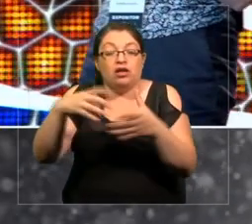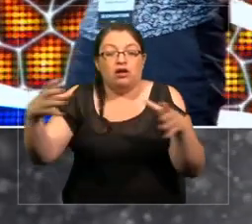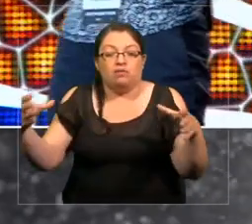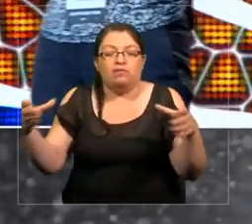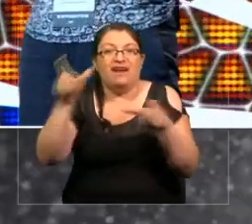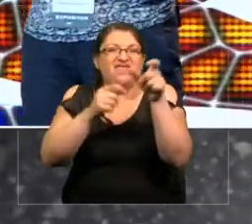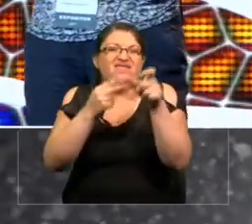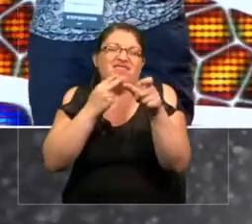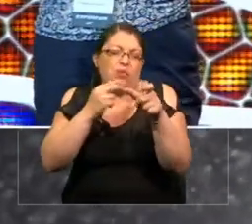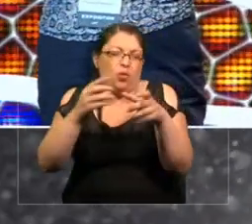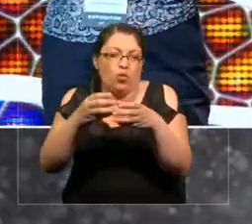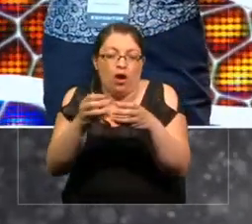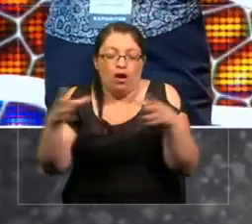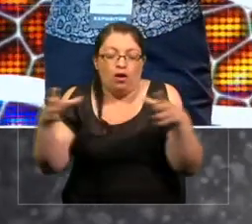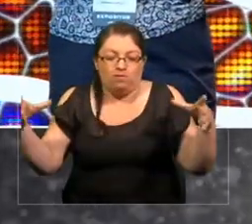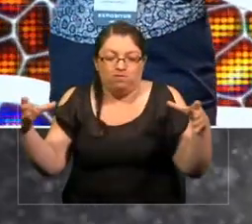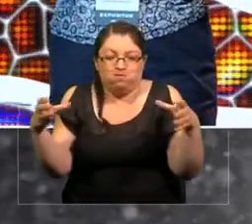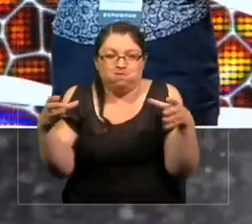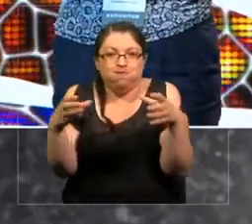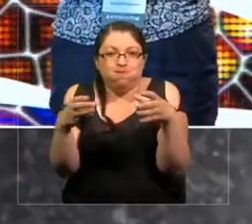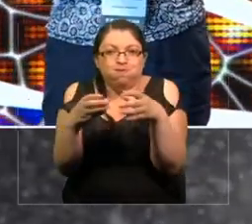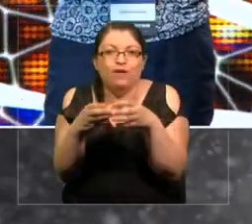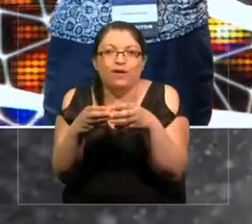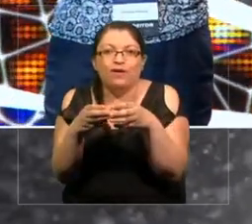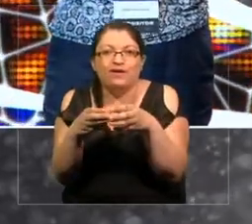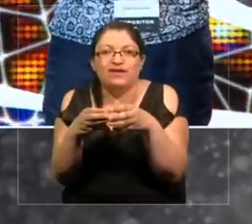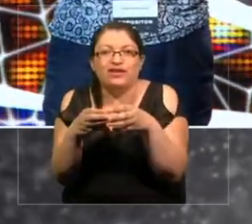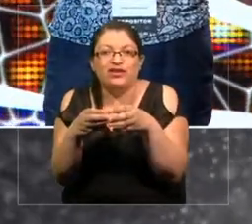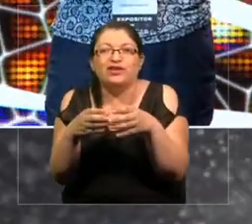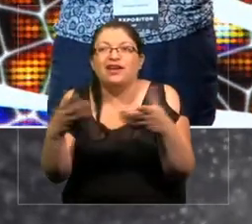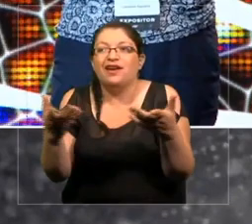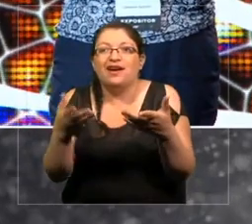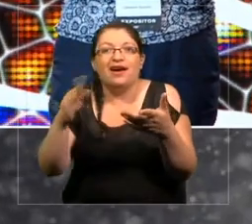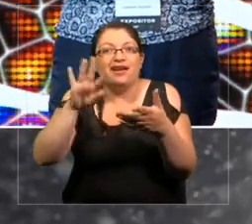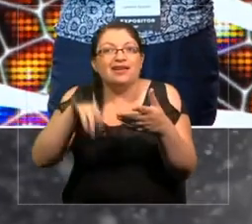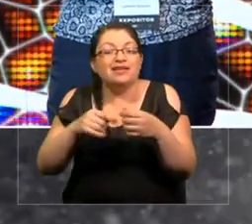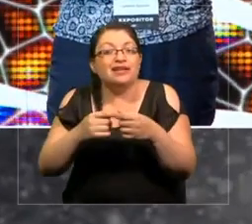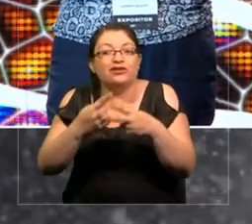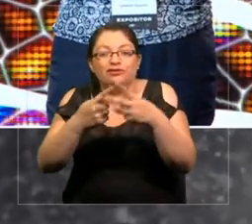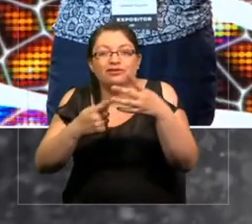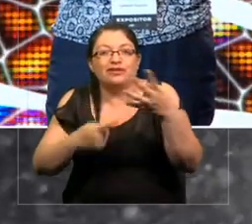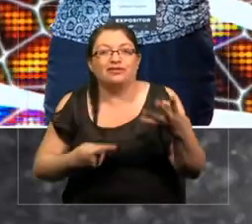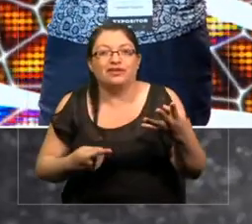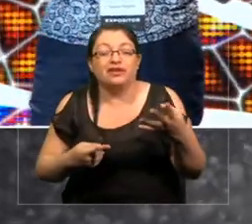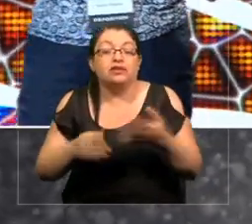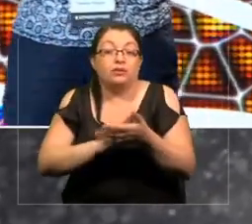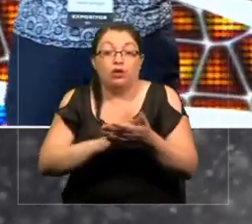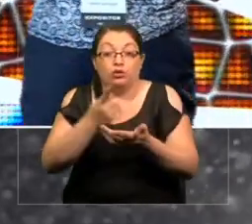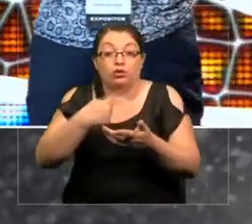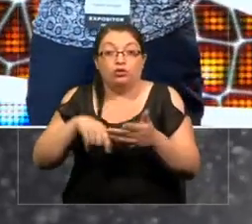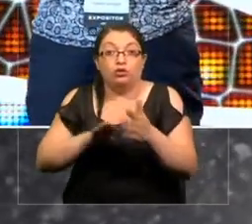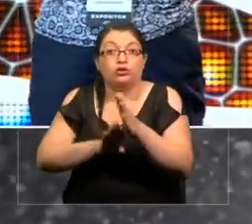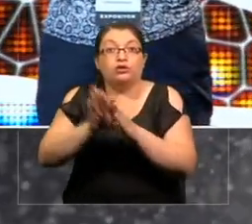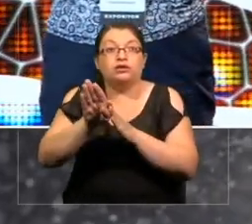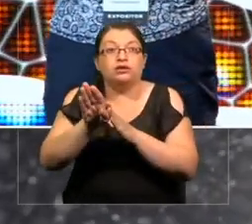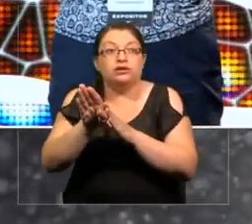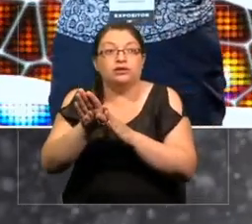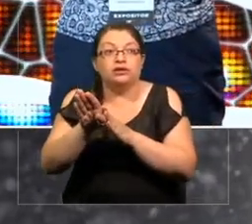las virtudes de la densidad y la complejidad son múltiples porque así si crecemos